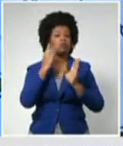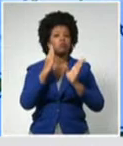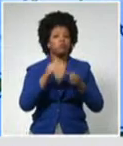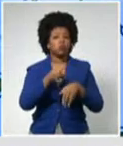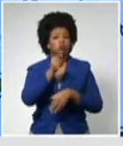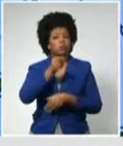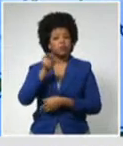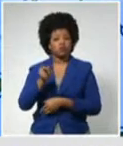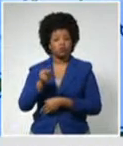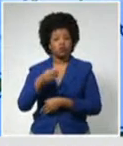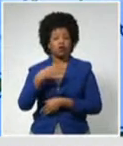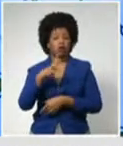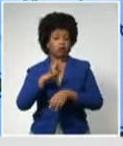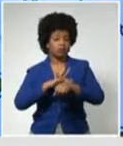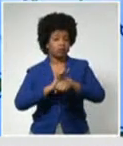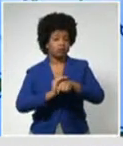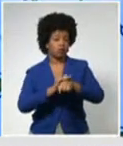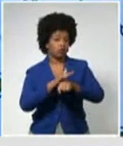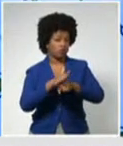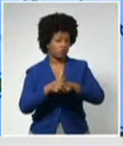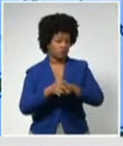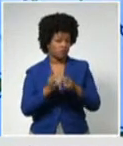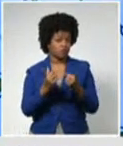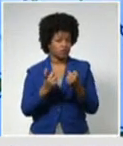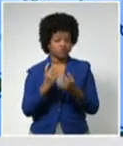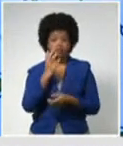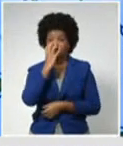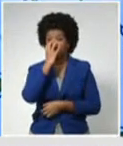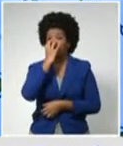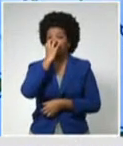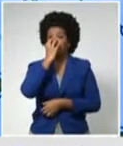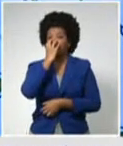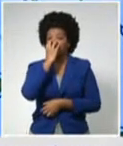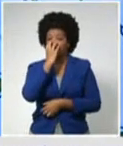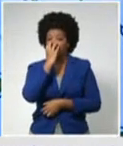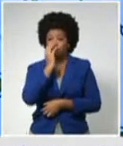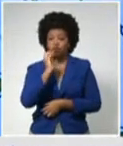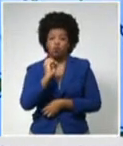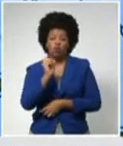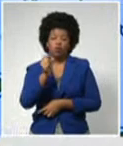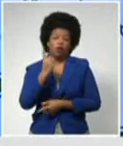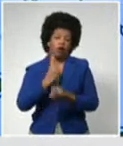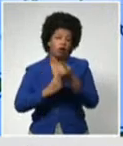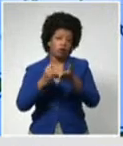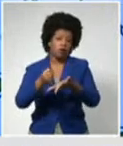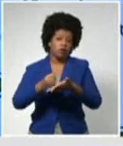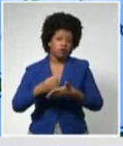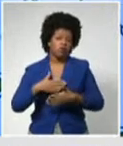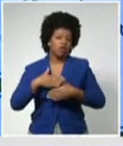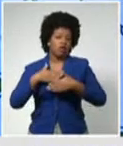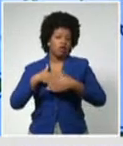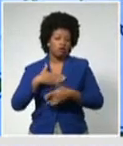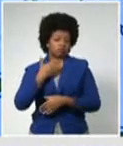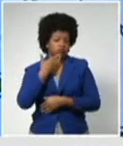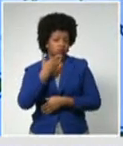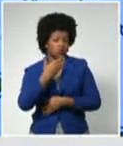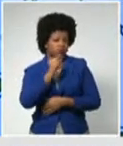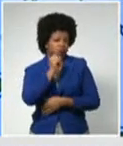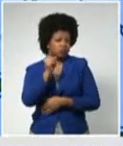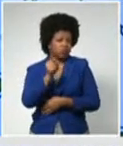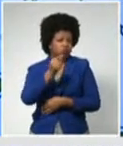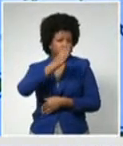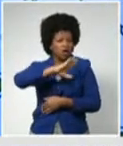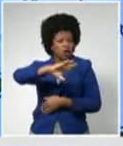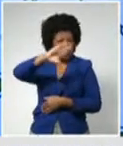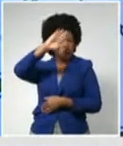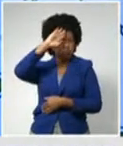con COVID-19 que requieren oxígeno o asistencia respiratoria. Preguntan entonces, ¿Cuba ha presentado a